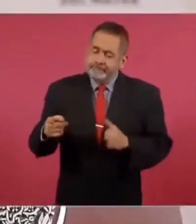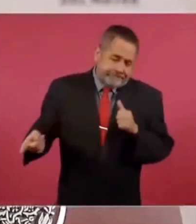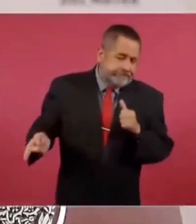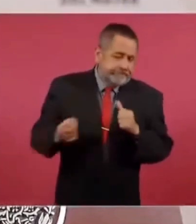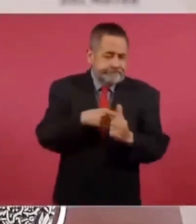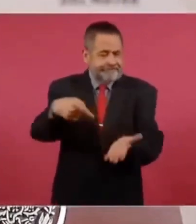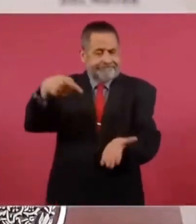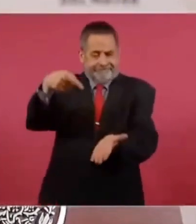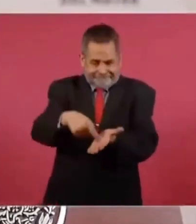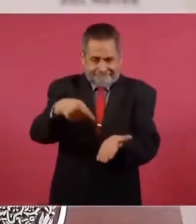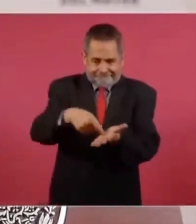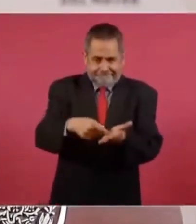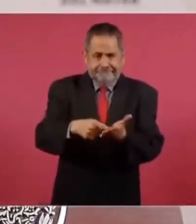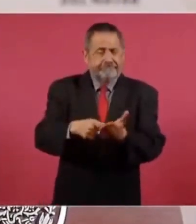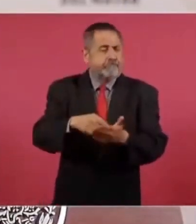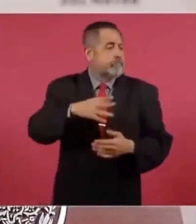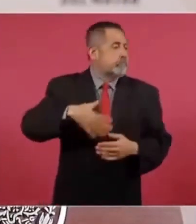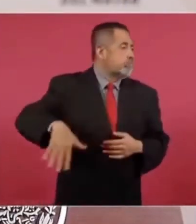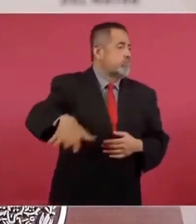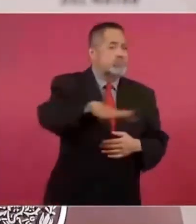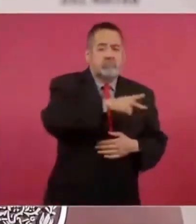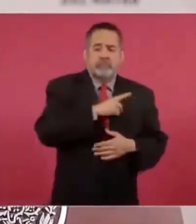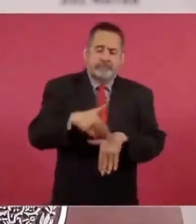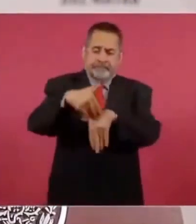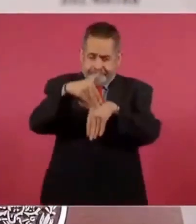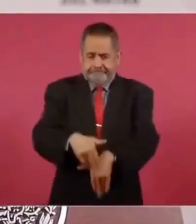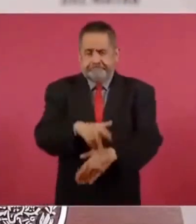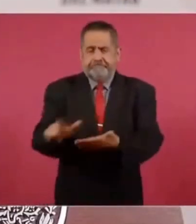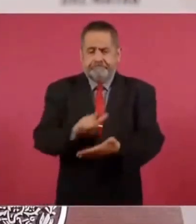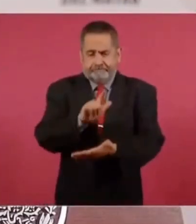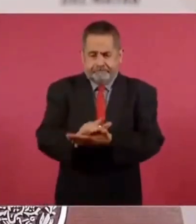un auténtico Estado de Derecho, porque lo que había,